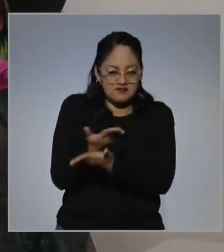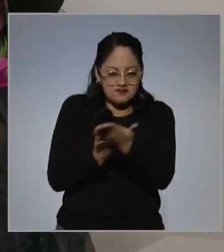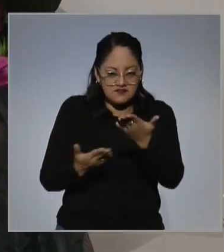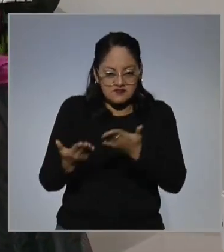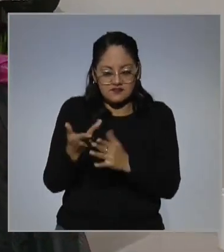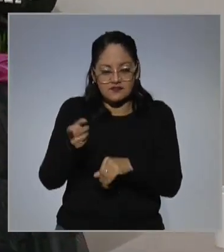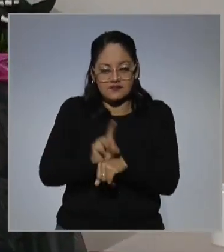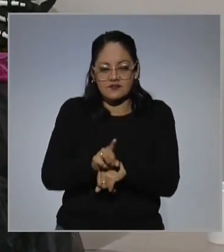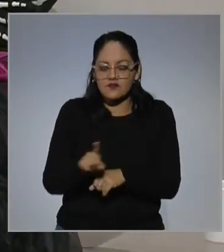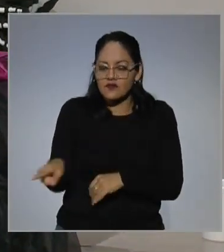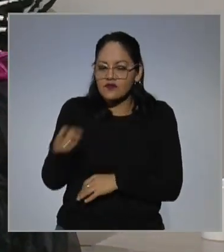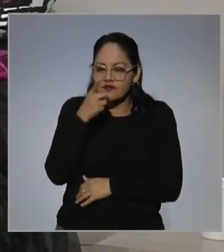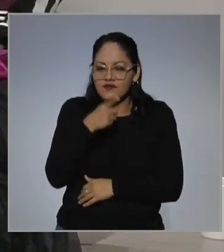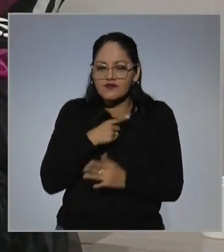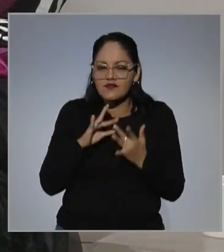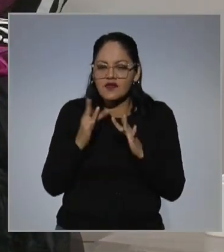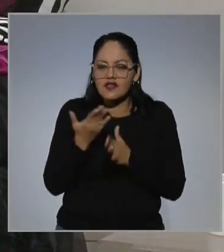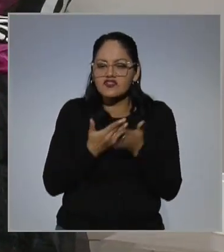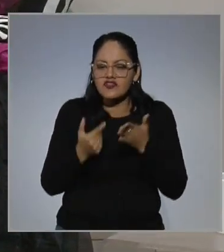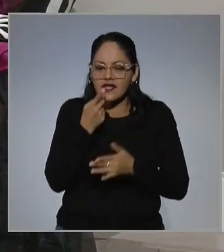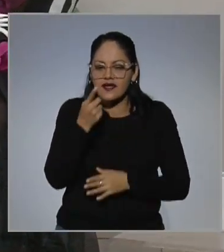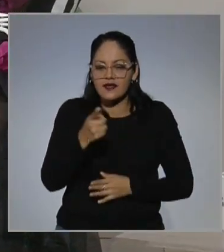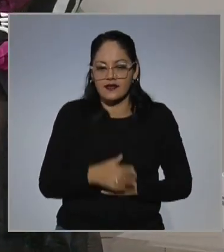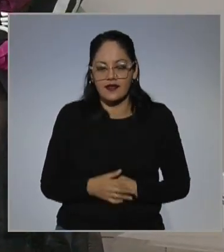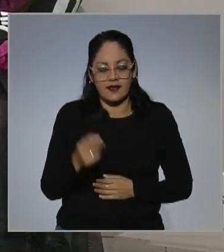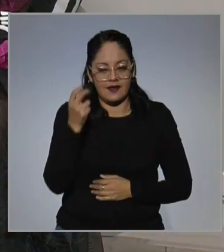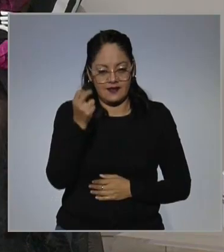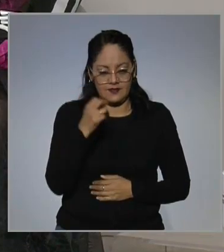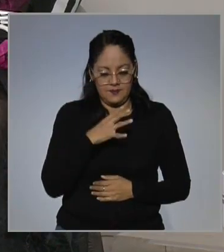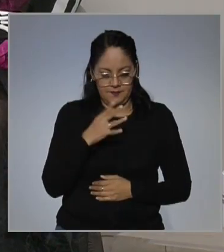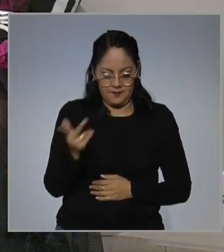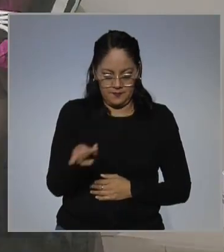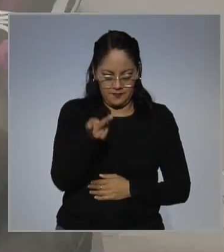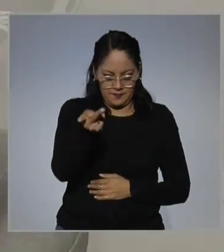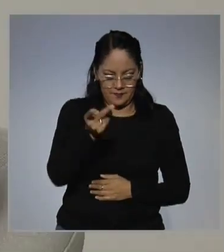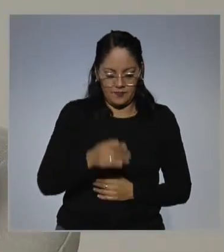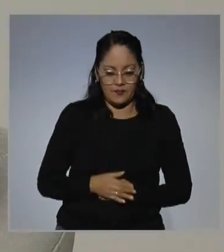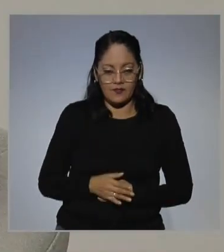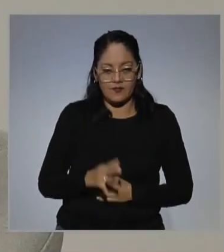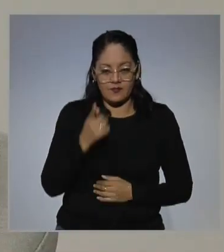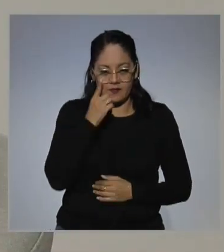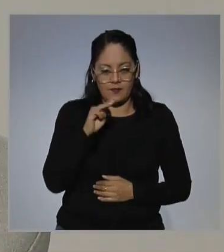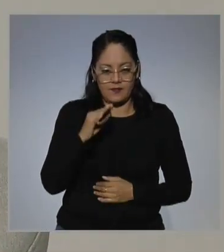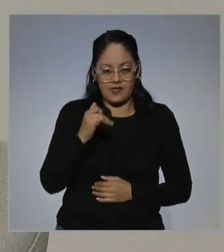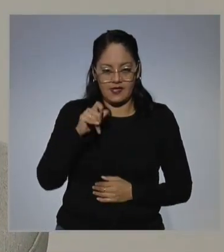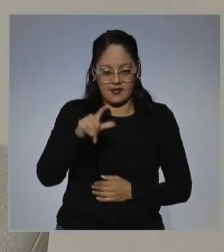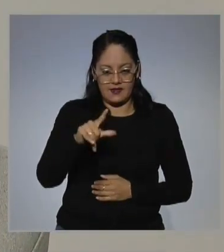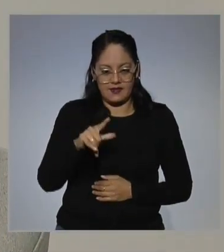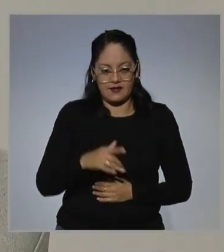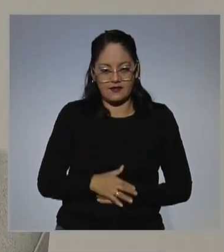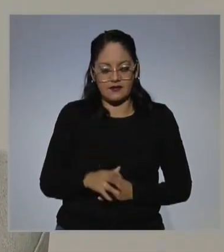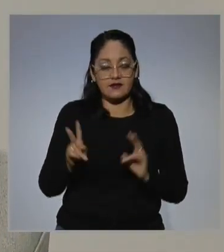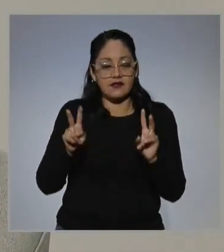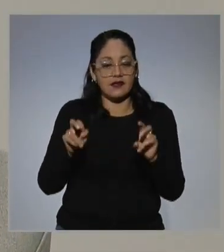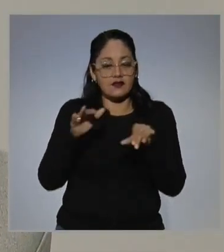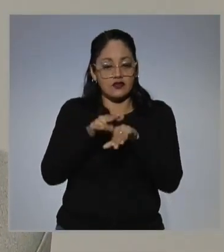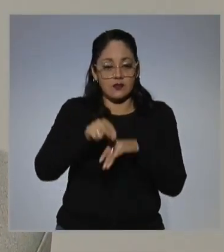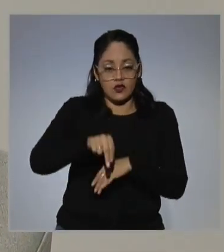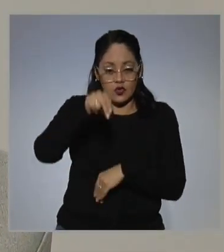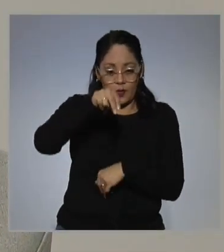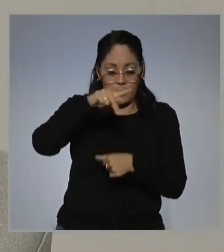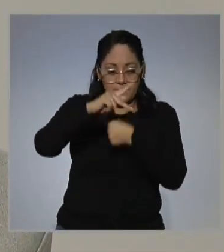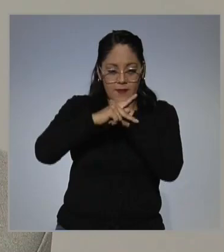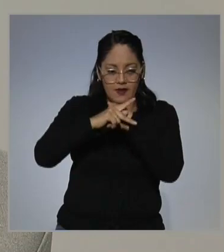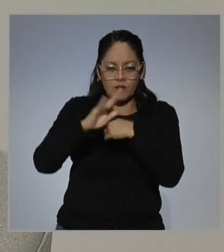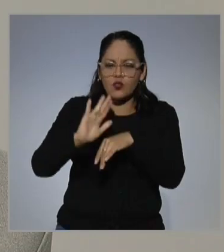en estos días. ¿Qué nos dicen en redes, Diana? Justo tengo una pregunta, Argel, que nos dice Miguel Ocampo sobre el norte del país. Pregunta